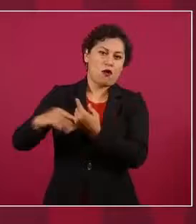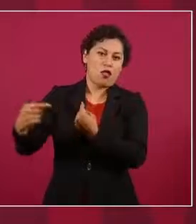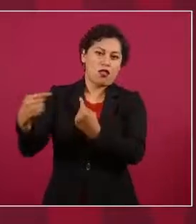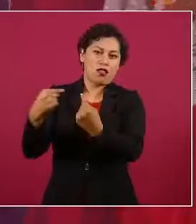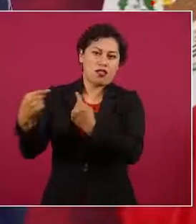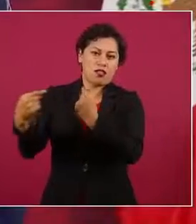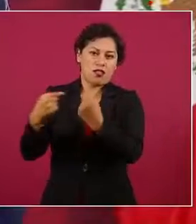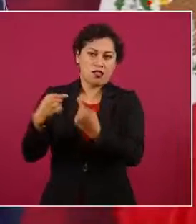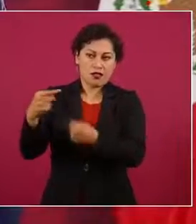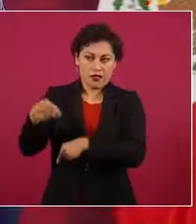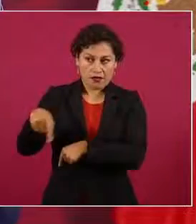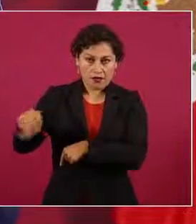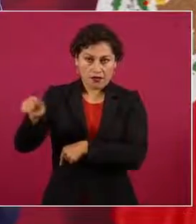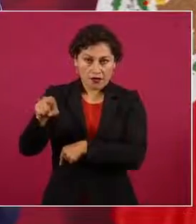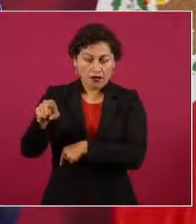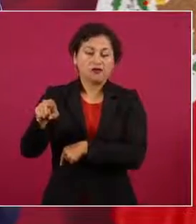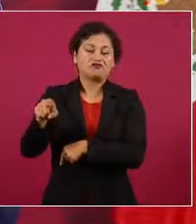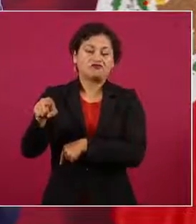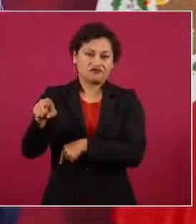aquí.